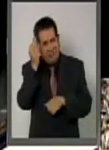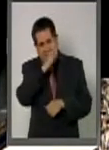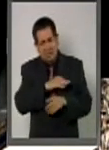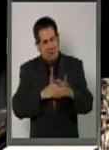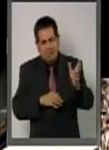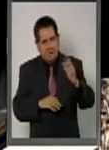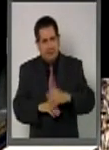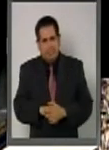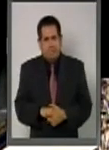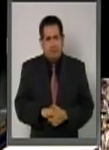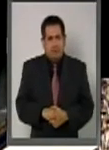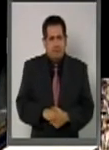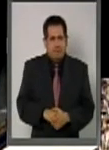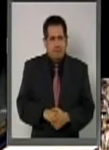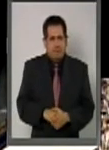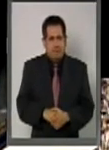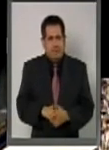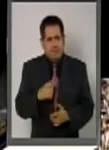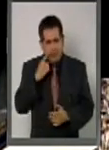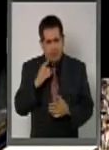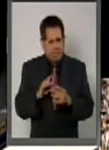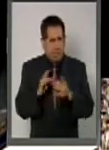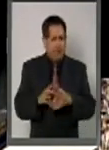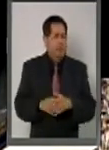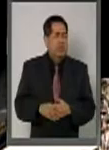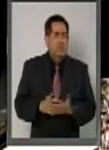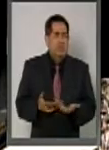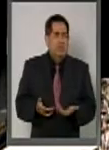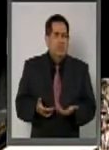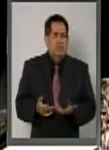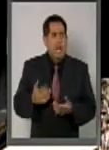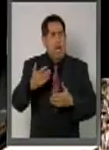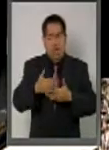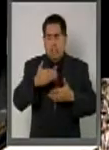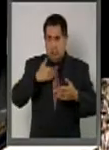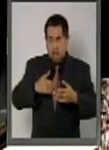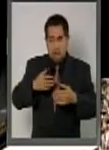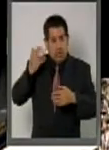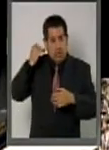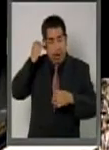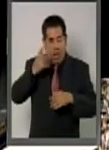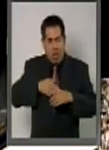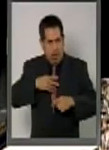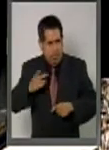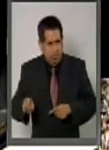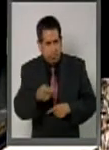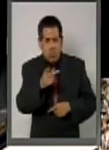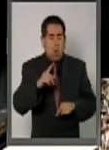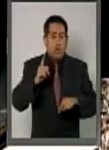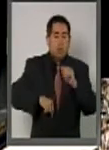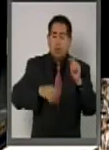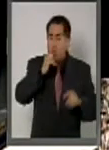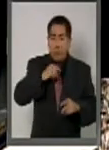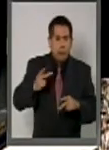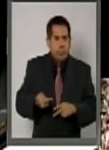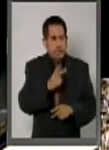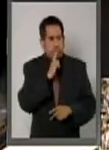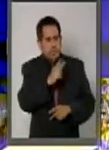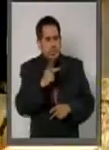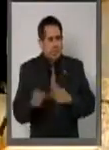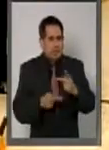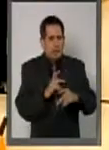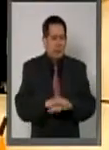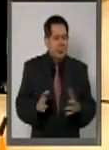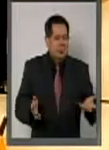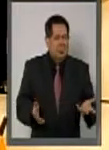Miren, quitaron la réplica, por aquí se protestó, quitaron la réplica de las preguntas, entonces